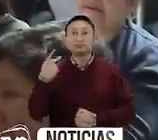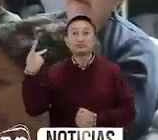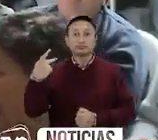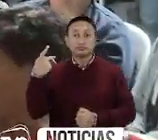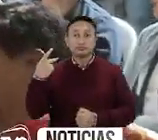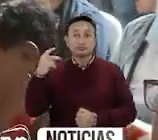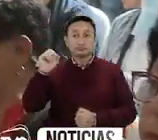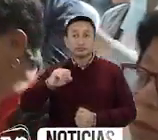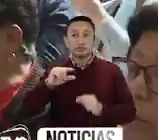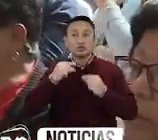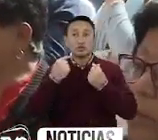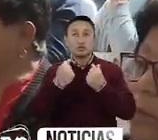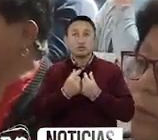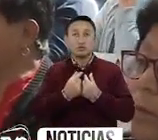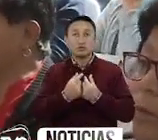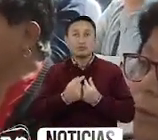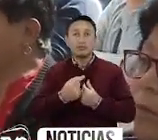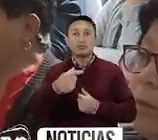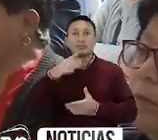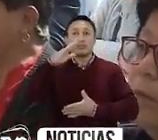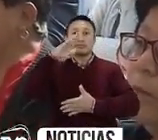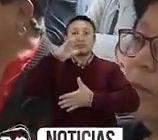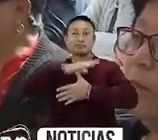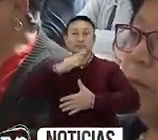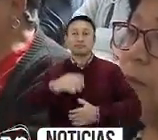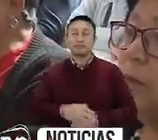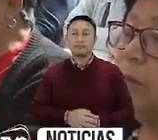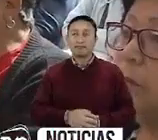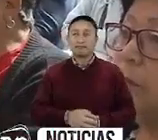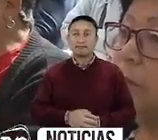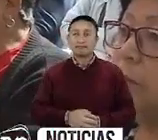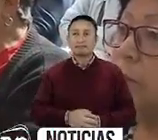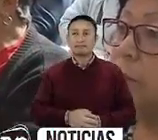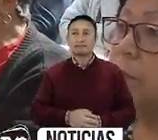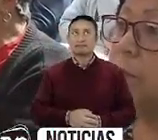así como del grupo de personas LGBTIQ. Informó Javier Rosero.